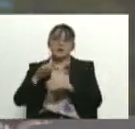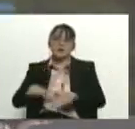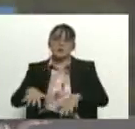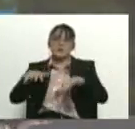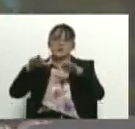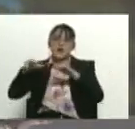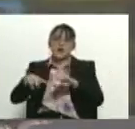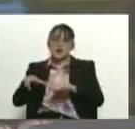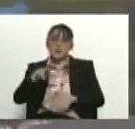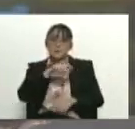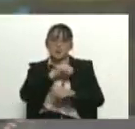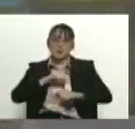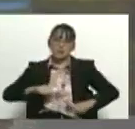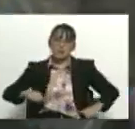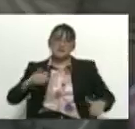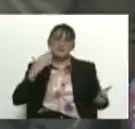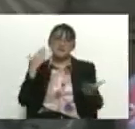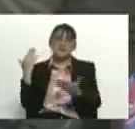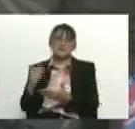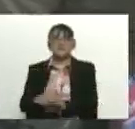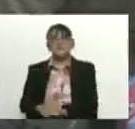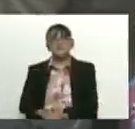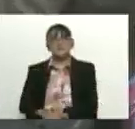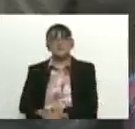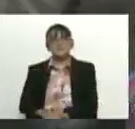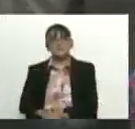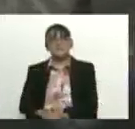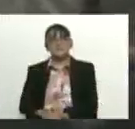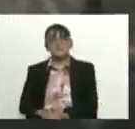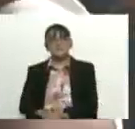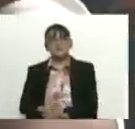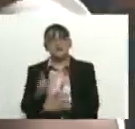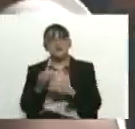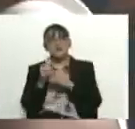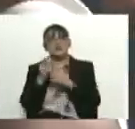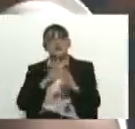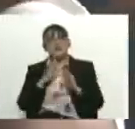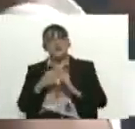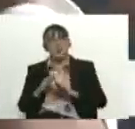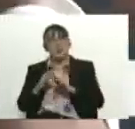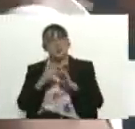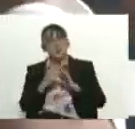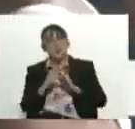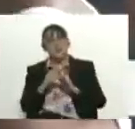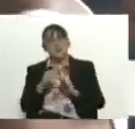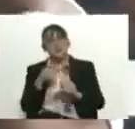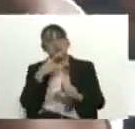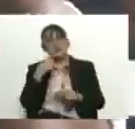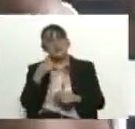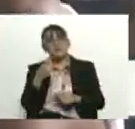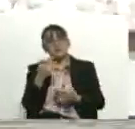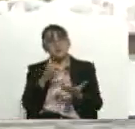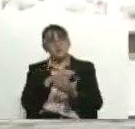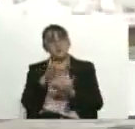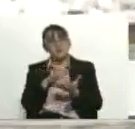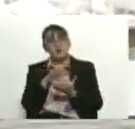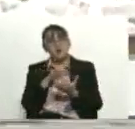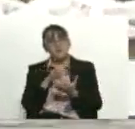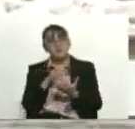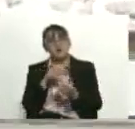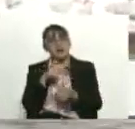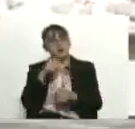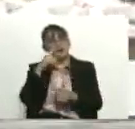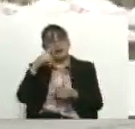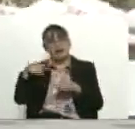portuguesa en este sentido los líderes de comunidad expresaron que la problemática la vive